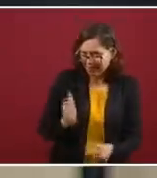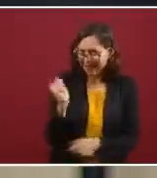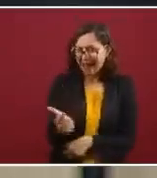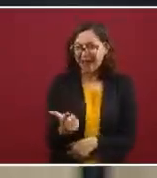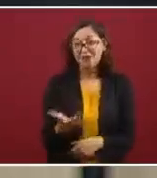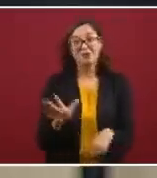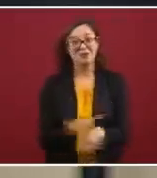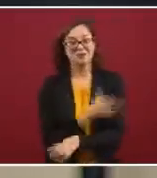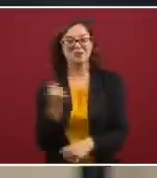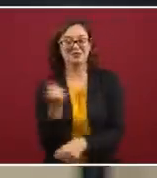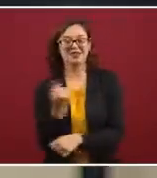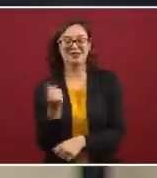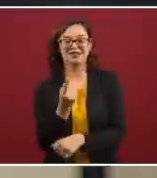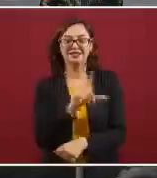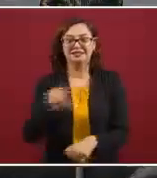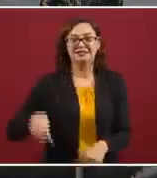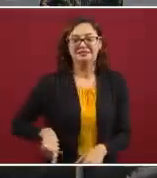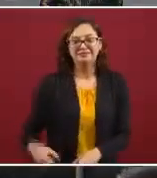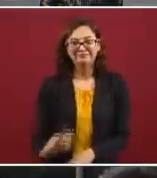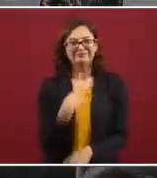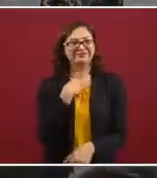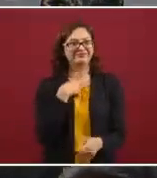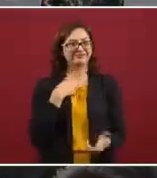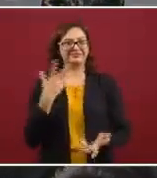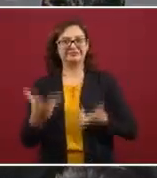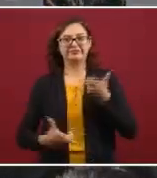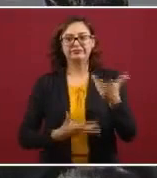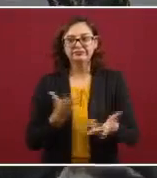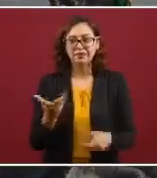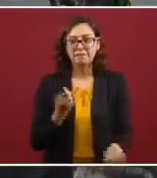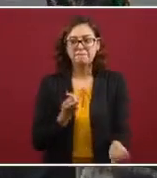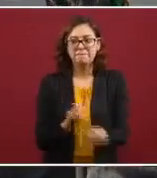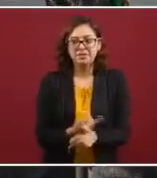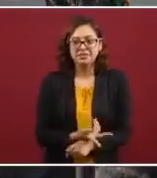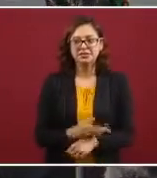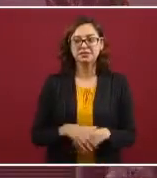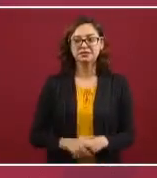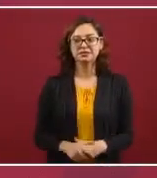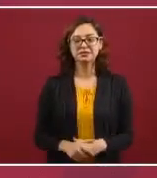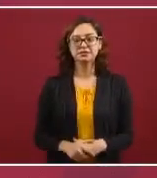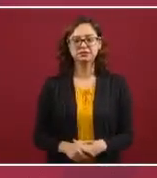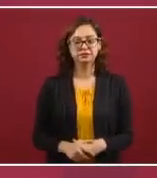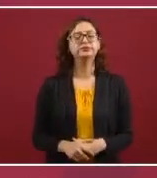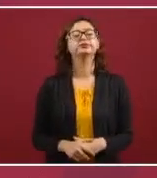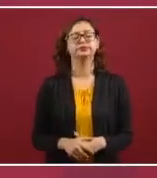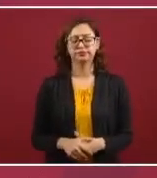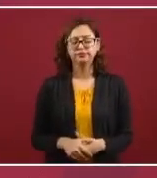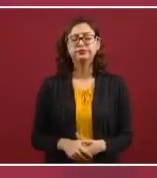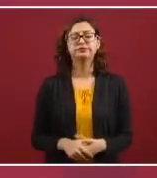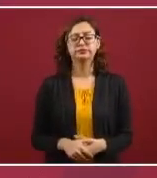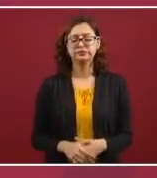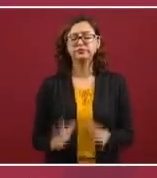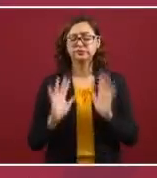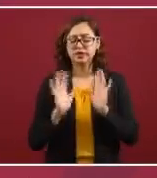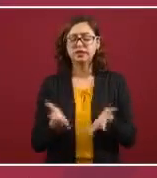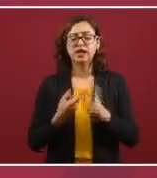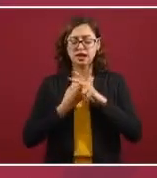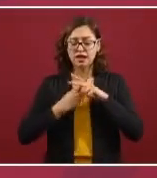puso al gobierno entre la espada y la pared. Sí, se está haciendo una revisión.